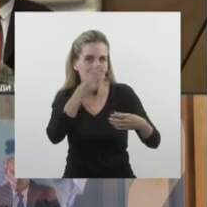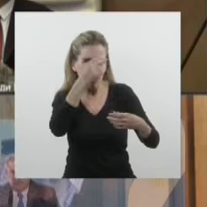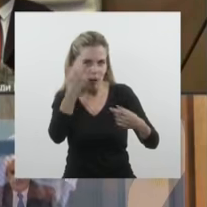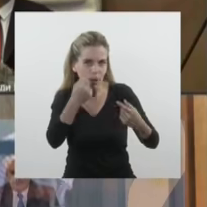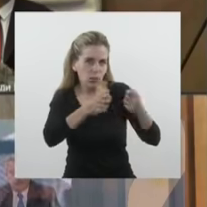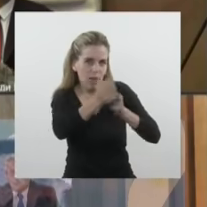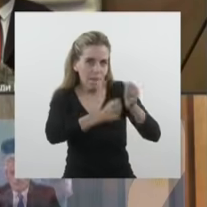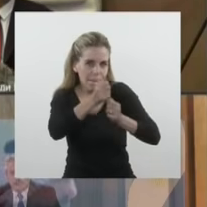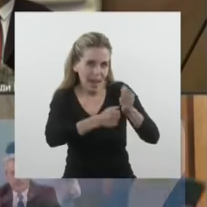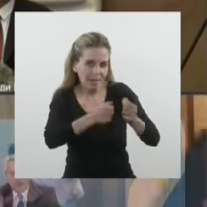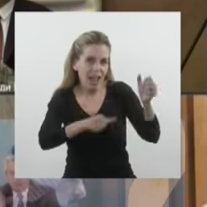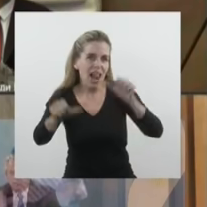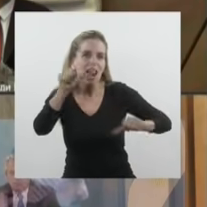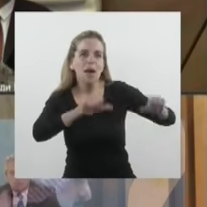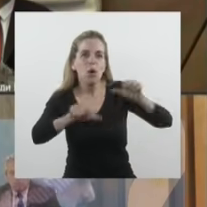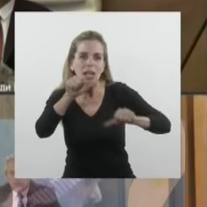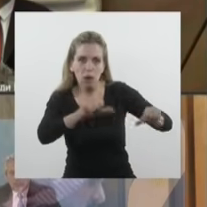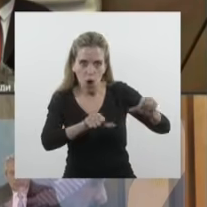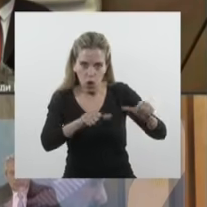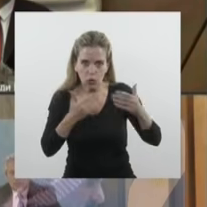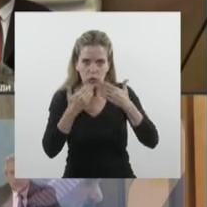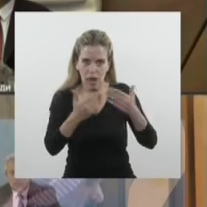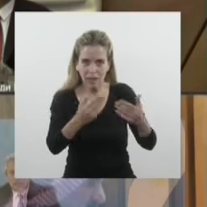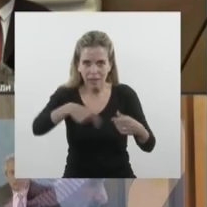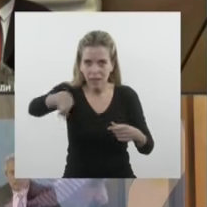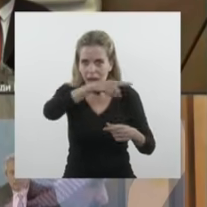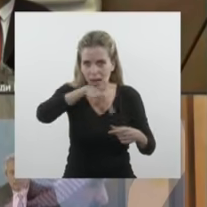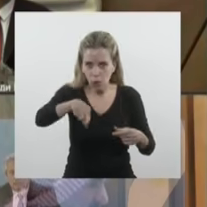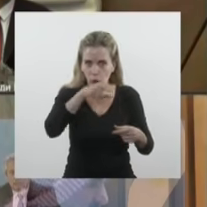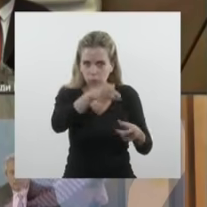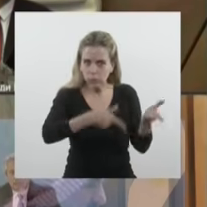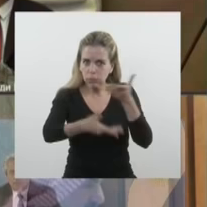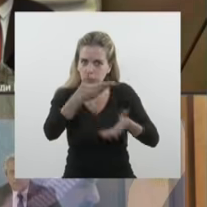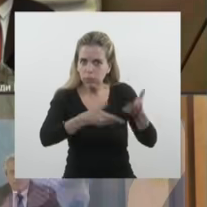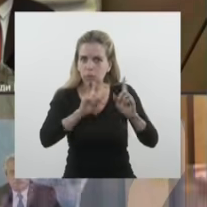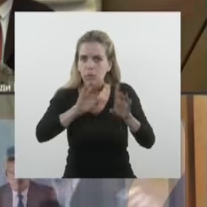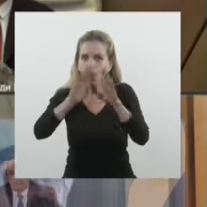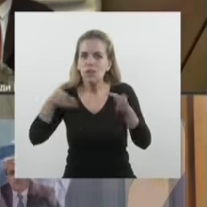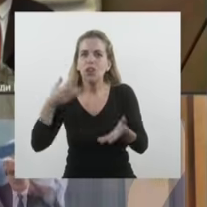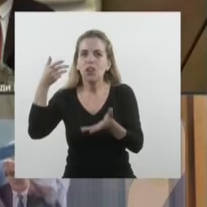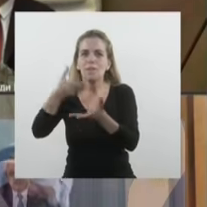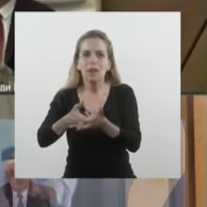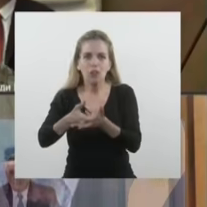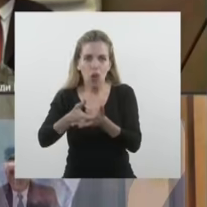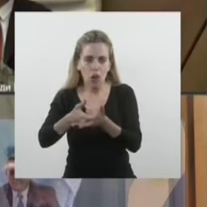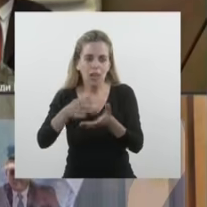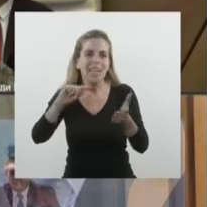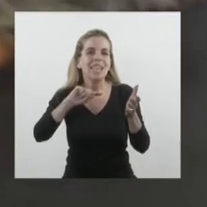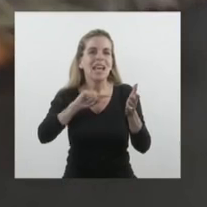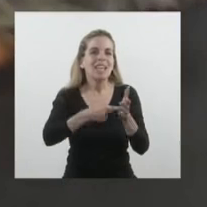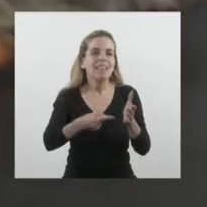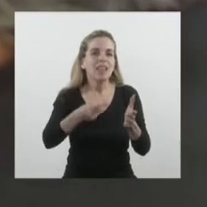para su cooperación con el fondo de inversión directa del centro de